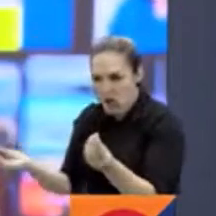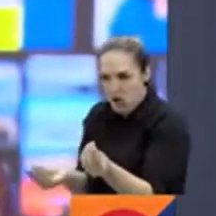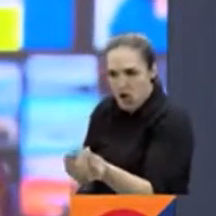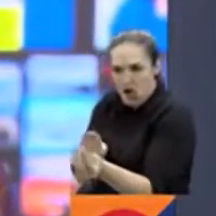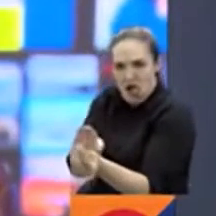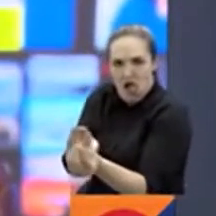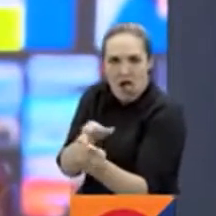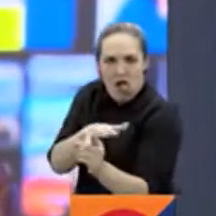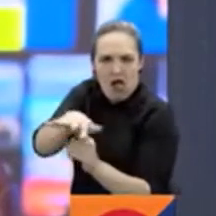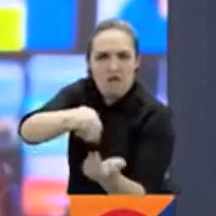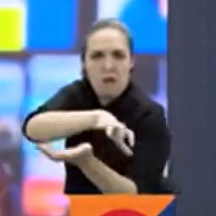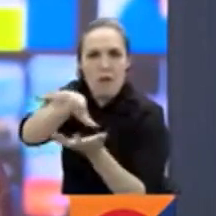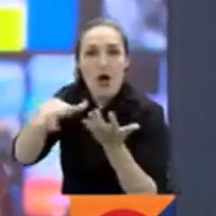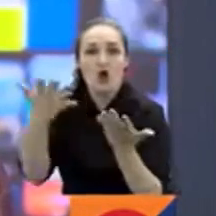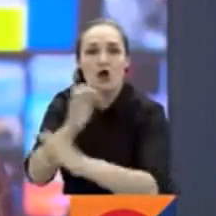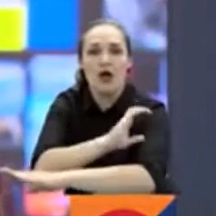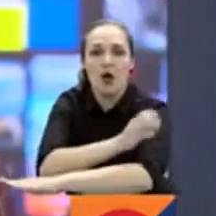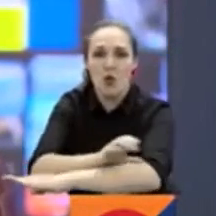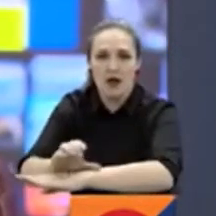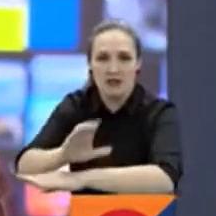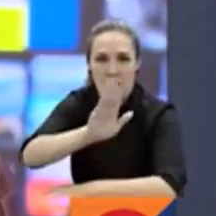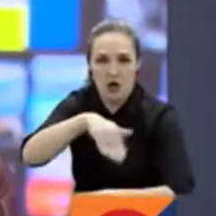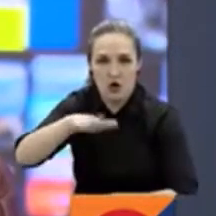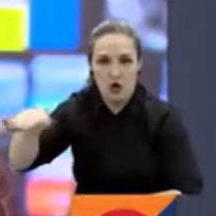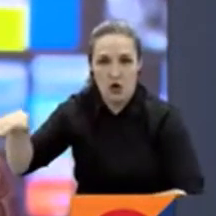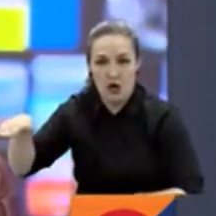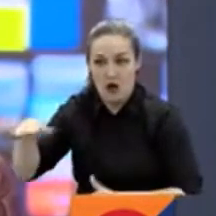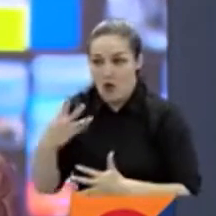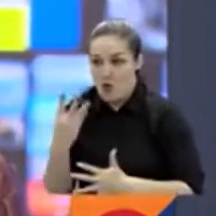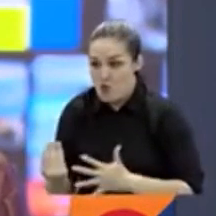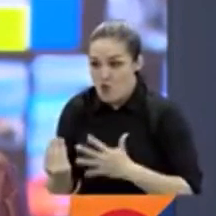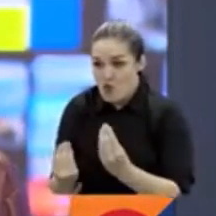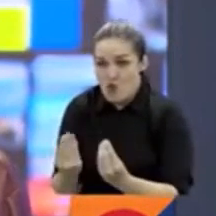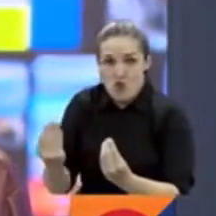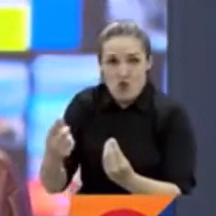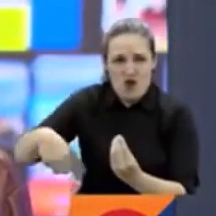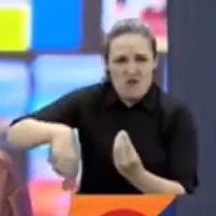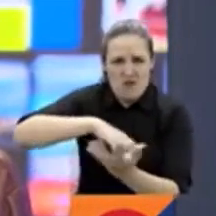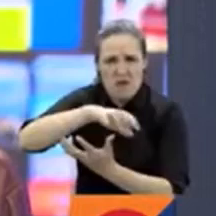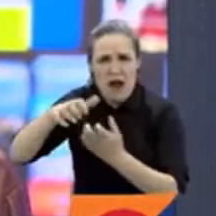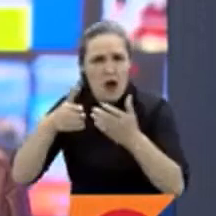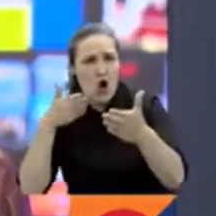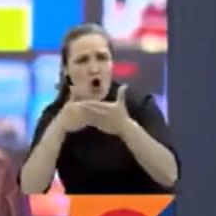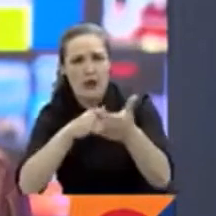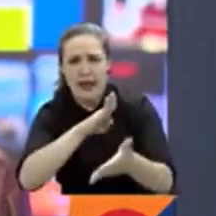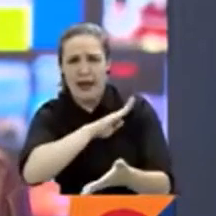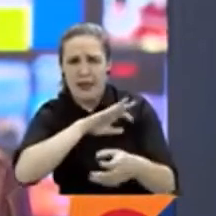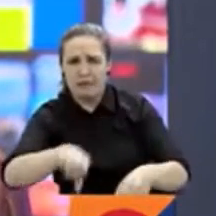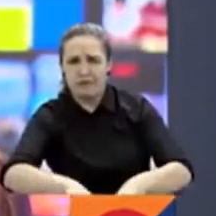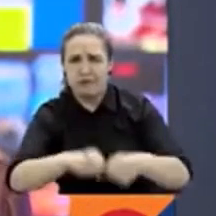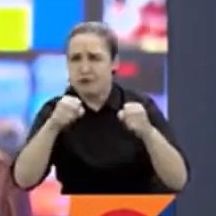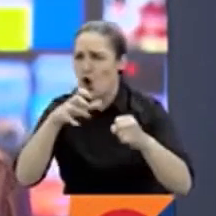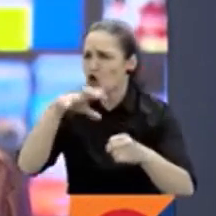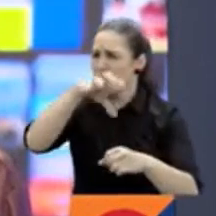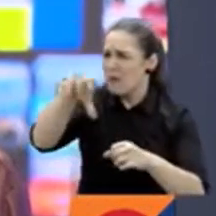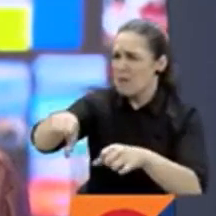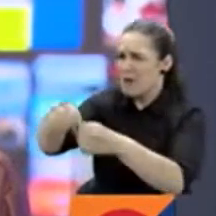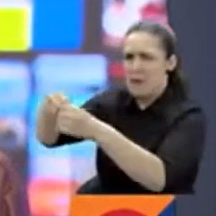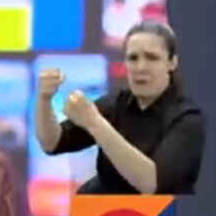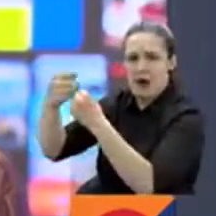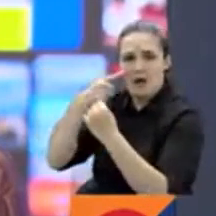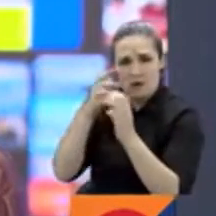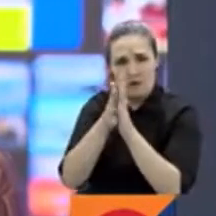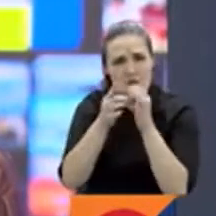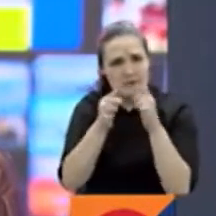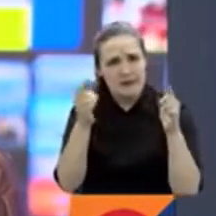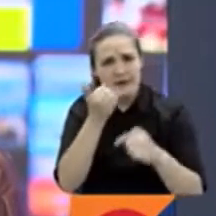causar caos en Caucasia. La sede de la alcaldía y otras instalaciones fueron violentamente atacadas. Ismael Tobón, buenas noches.